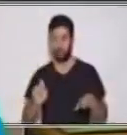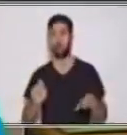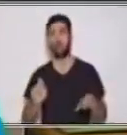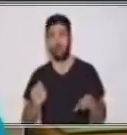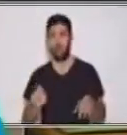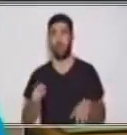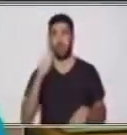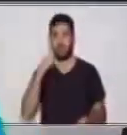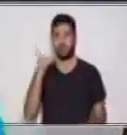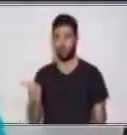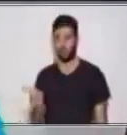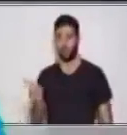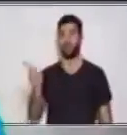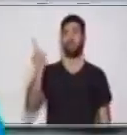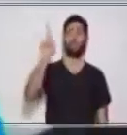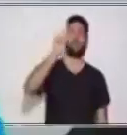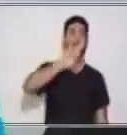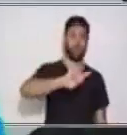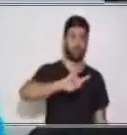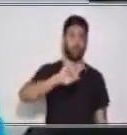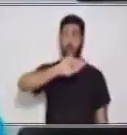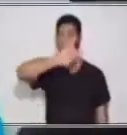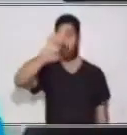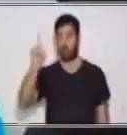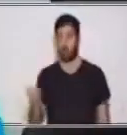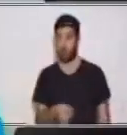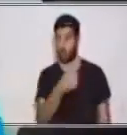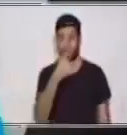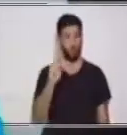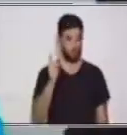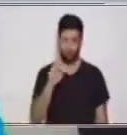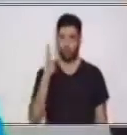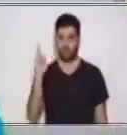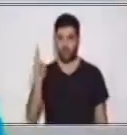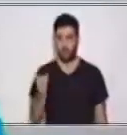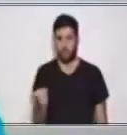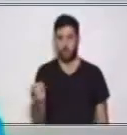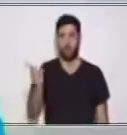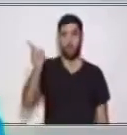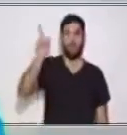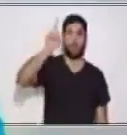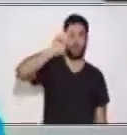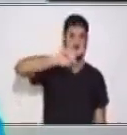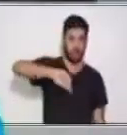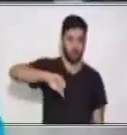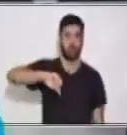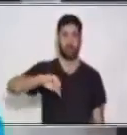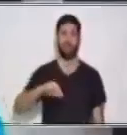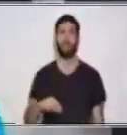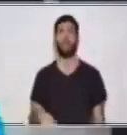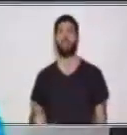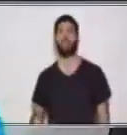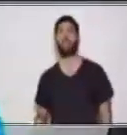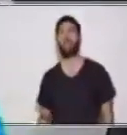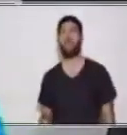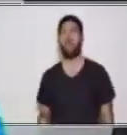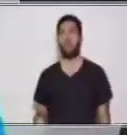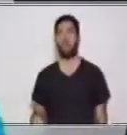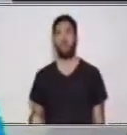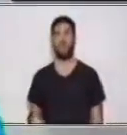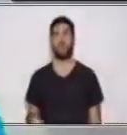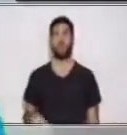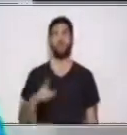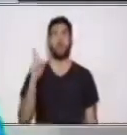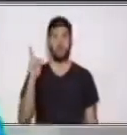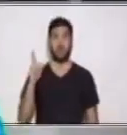contrario a las manecillas del reloj. Pero el transportador tiene la particularidad también que